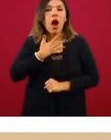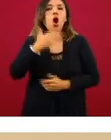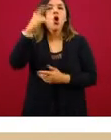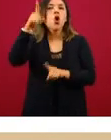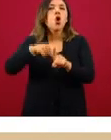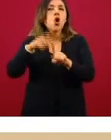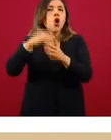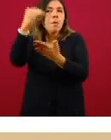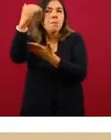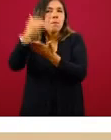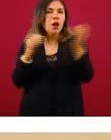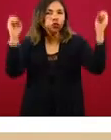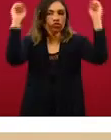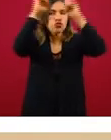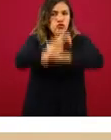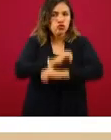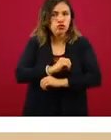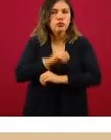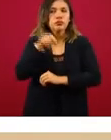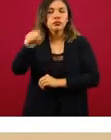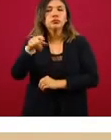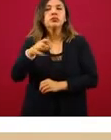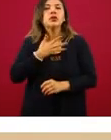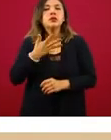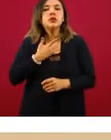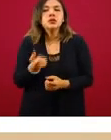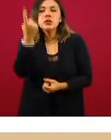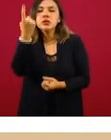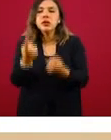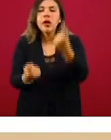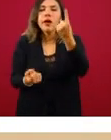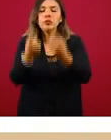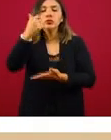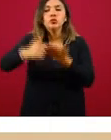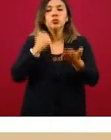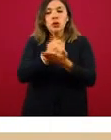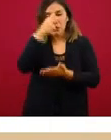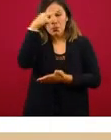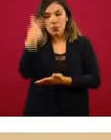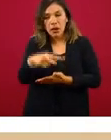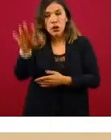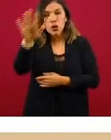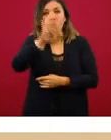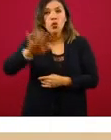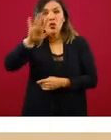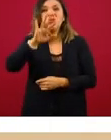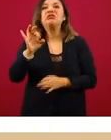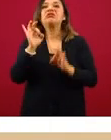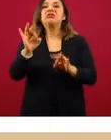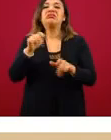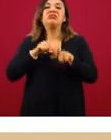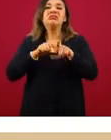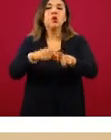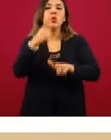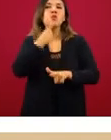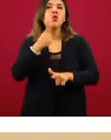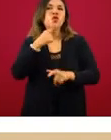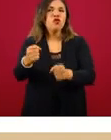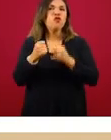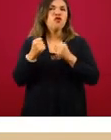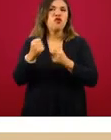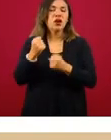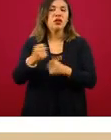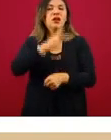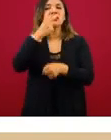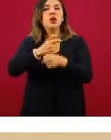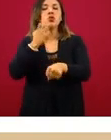colores oscuros. De hecho tenemos mucho tiempo en donde solamente la Ciudad de México ha alcanzado ese alto rango,